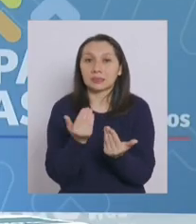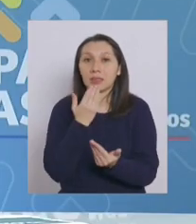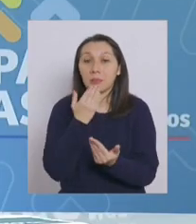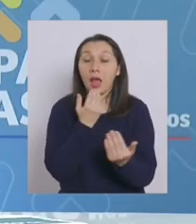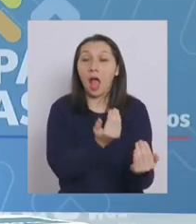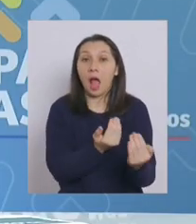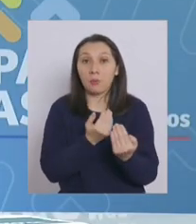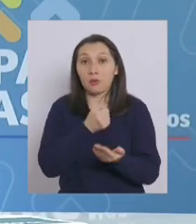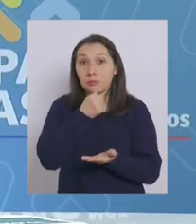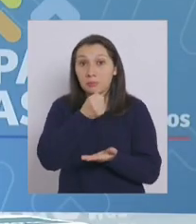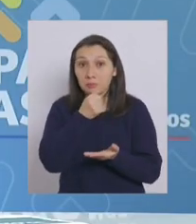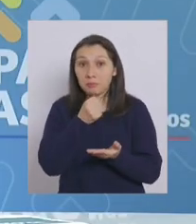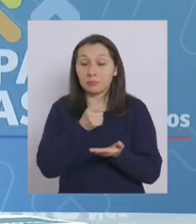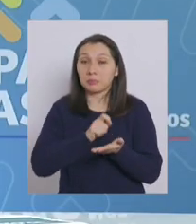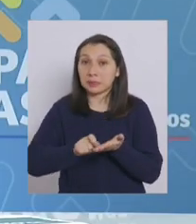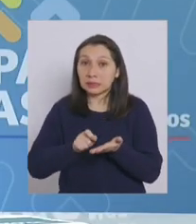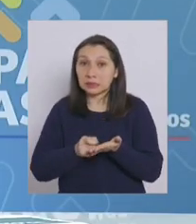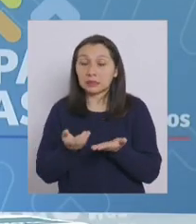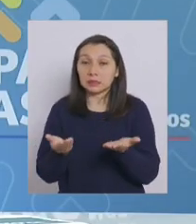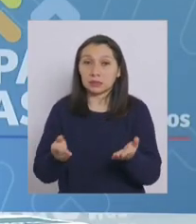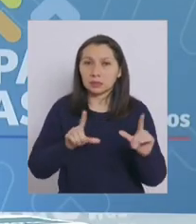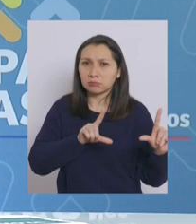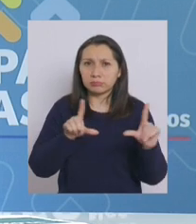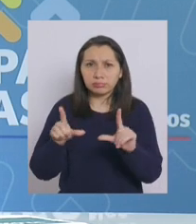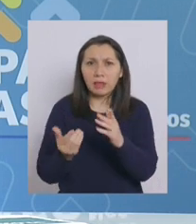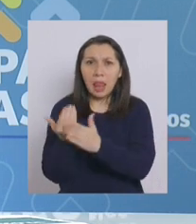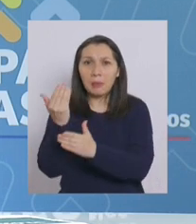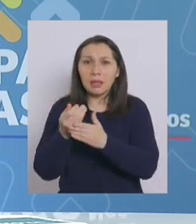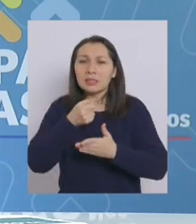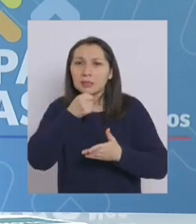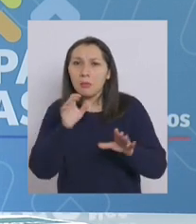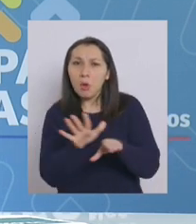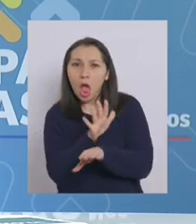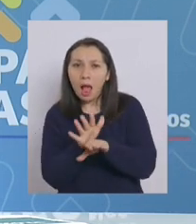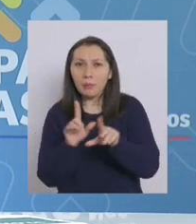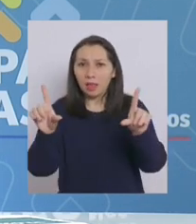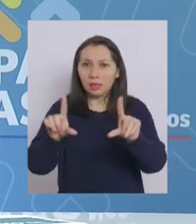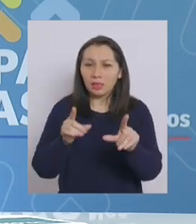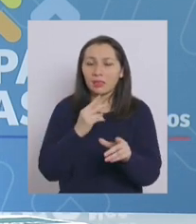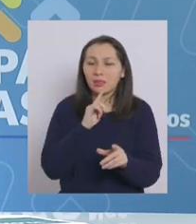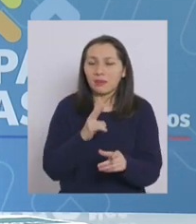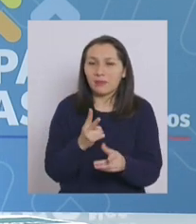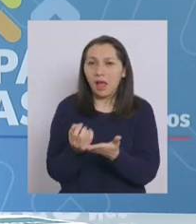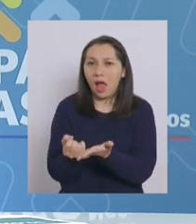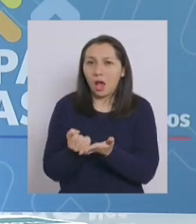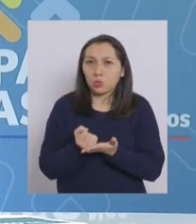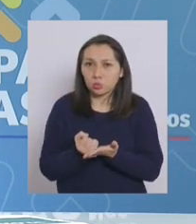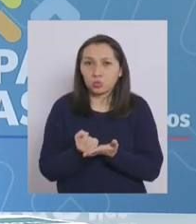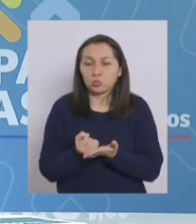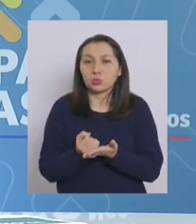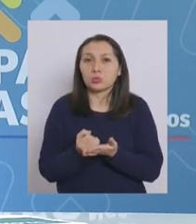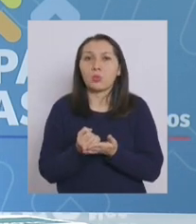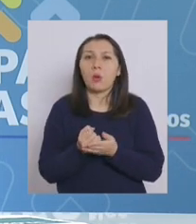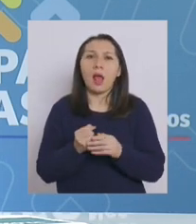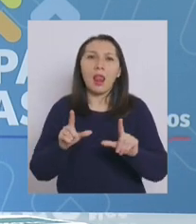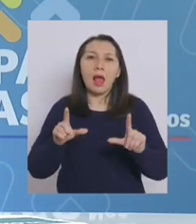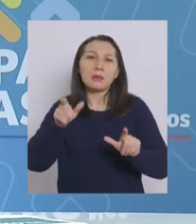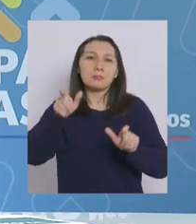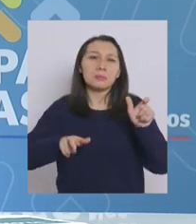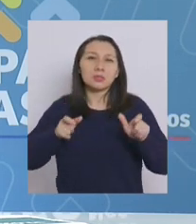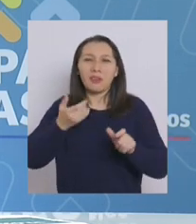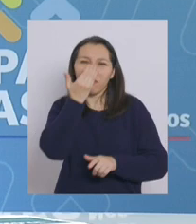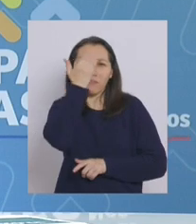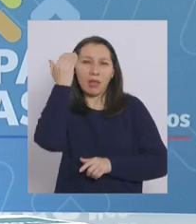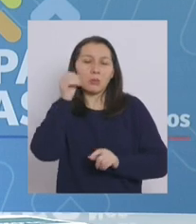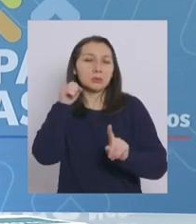el apoyo de la prensa, requerimos el apoyo de los matinales, requerimos el apoyo de los influencers y de